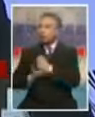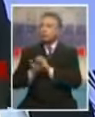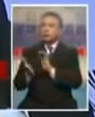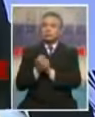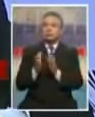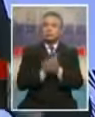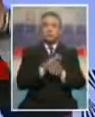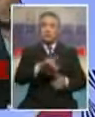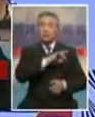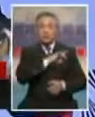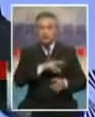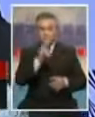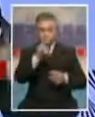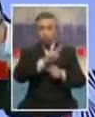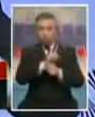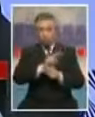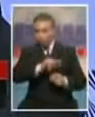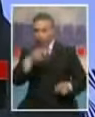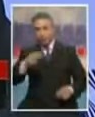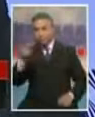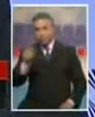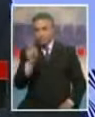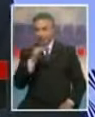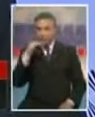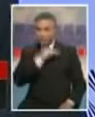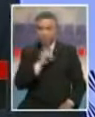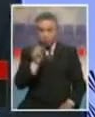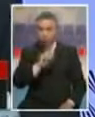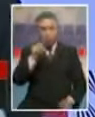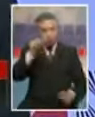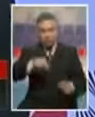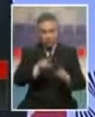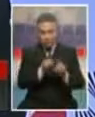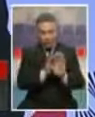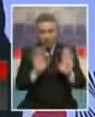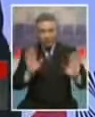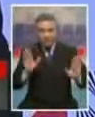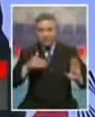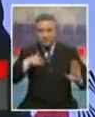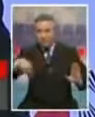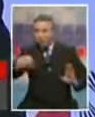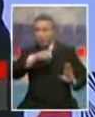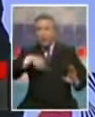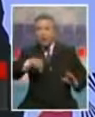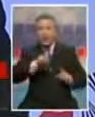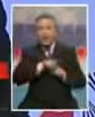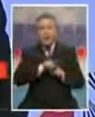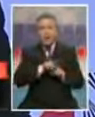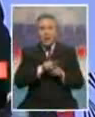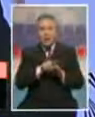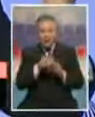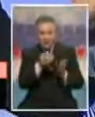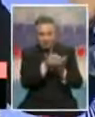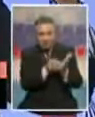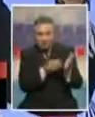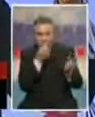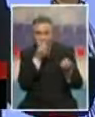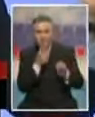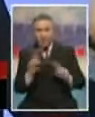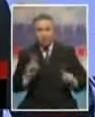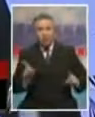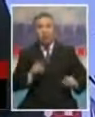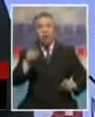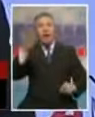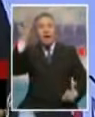cambiar en 2 segundos. Tienen razón mis predecesores algunos. Esto no es una media, no es una receta, no somos una jalea. Chile es un país complejo. Ya había un candidato que se